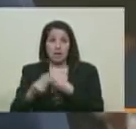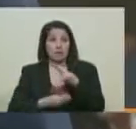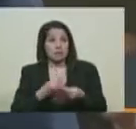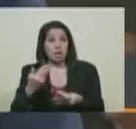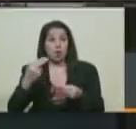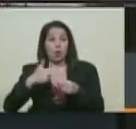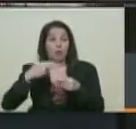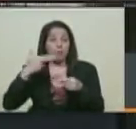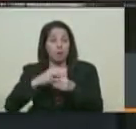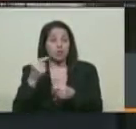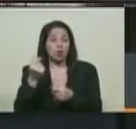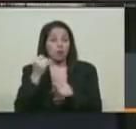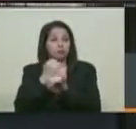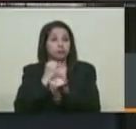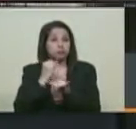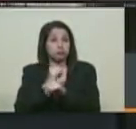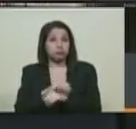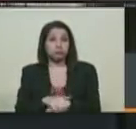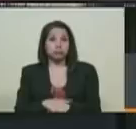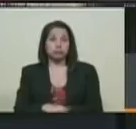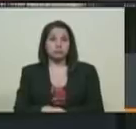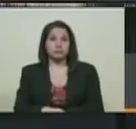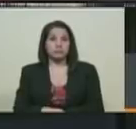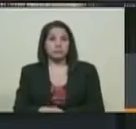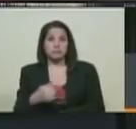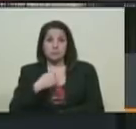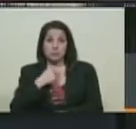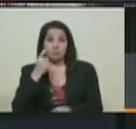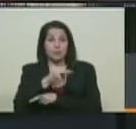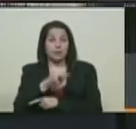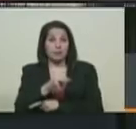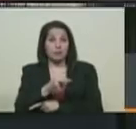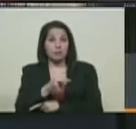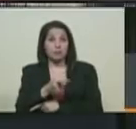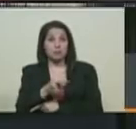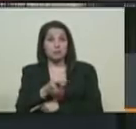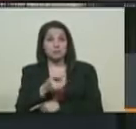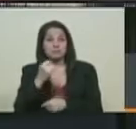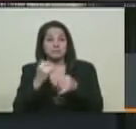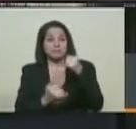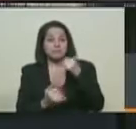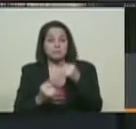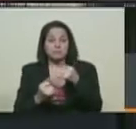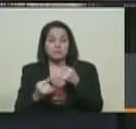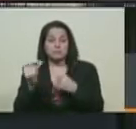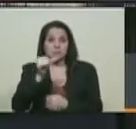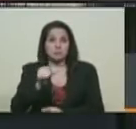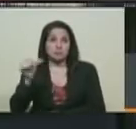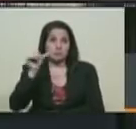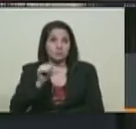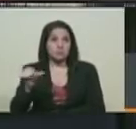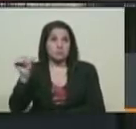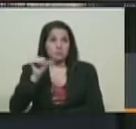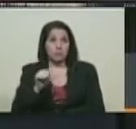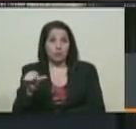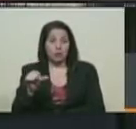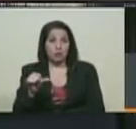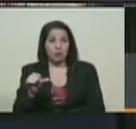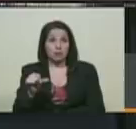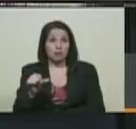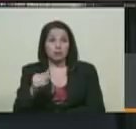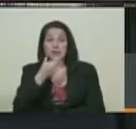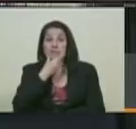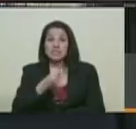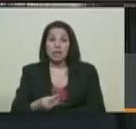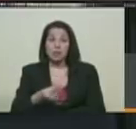Es así, y yo le di una orden la última semana de diciembre de 2017